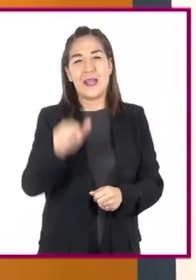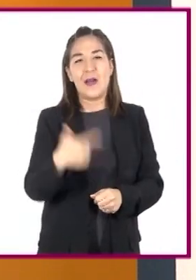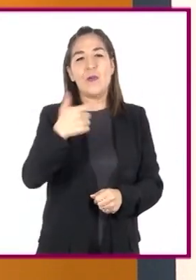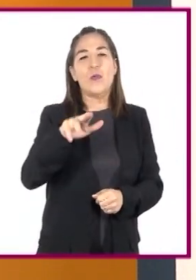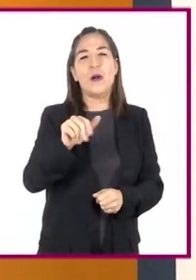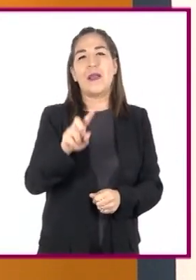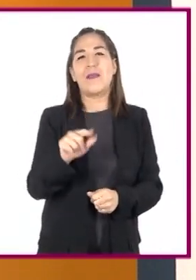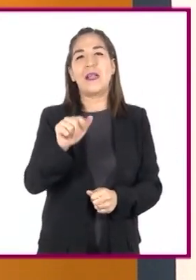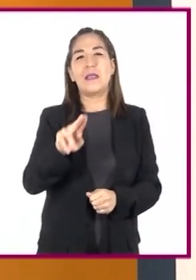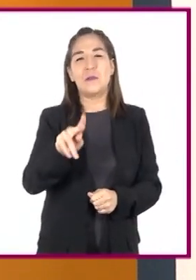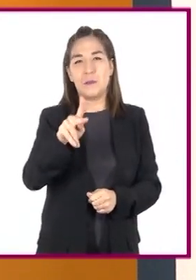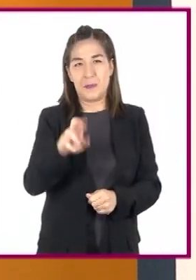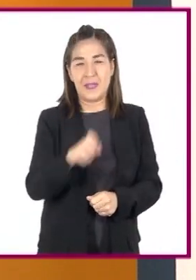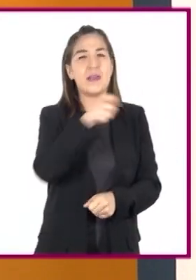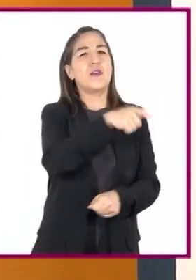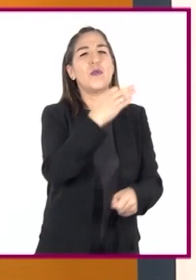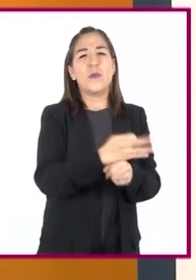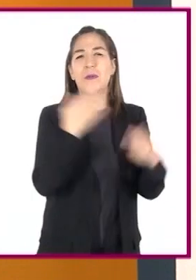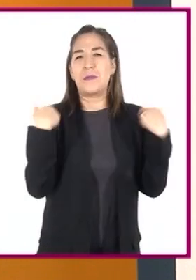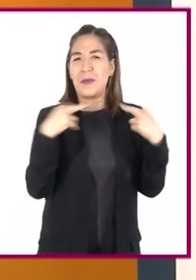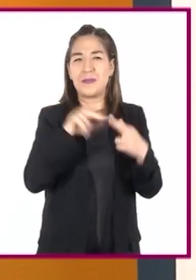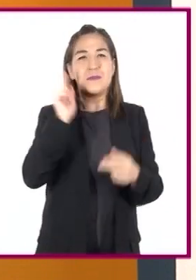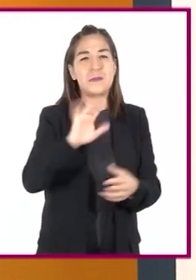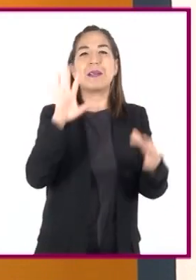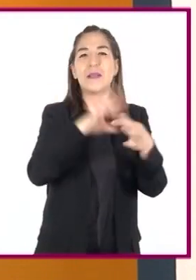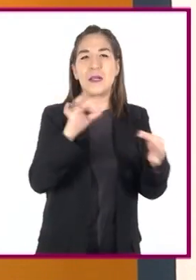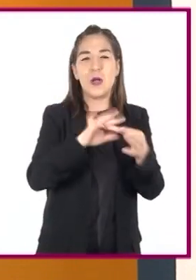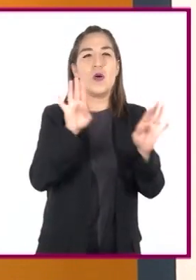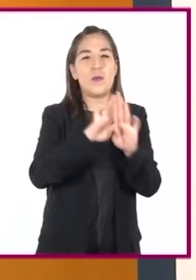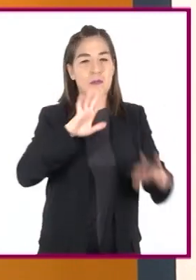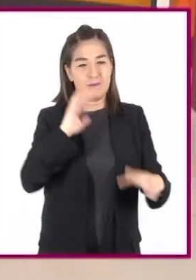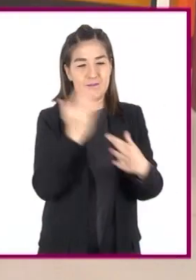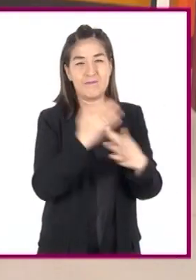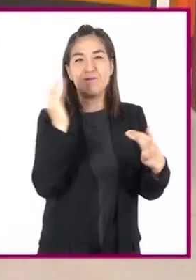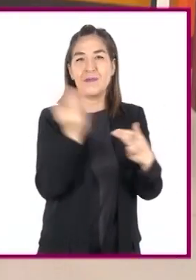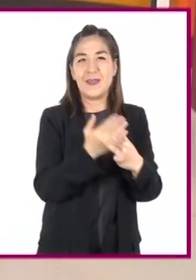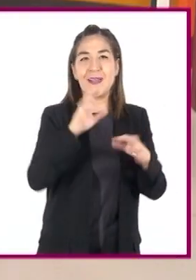para que nos apoye con la explicación de división celular por mitosis.